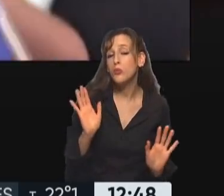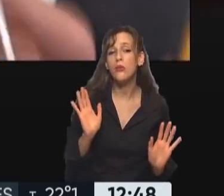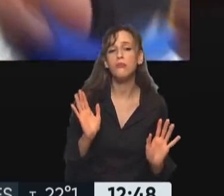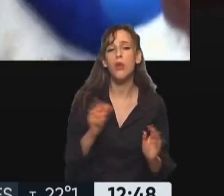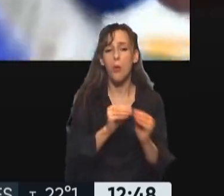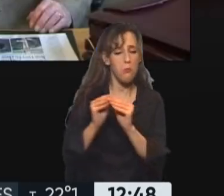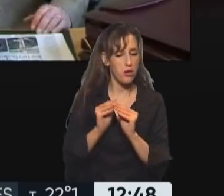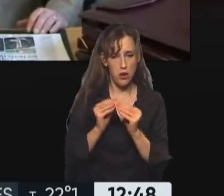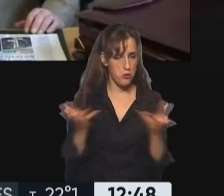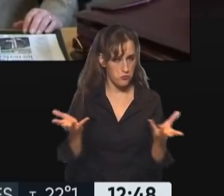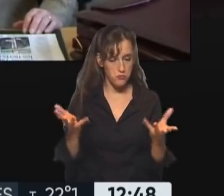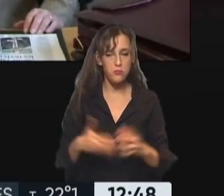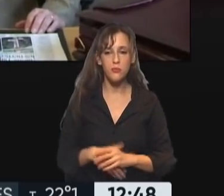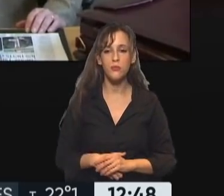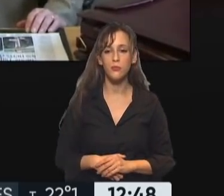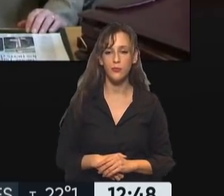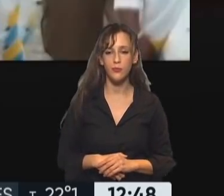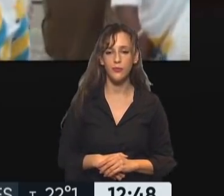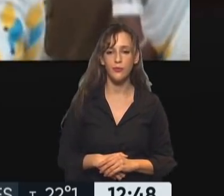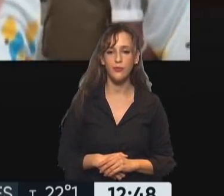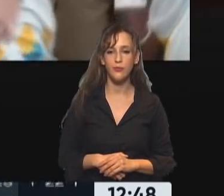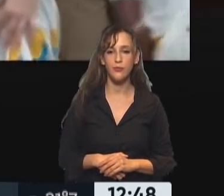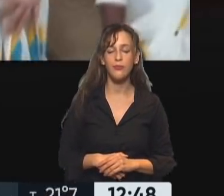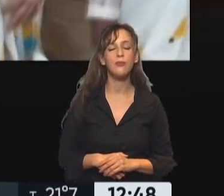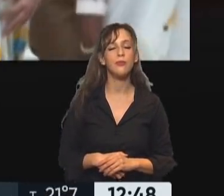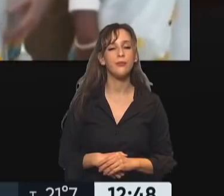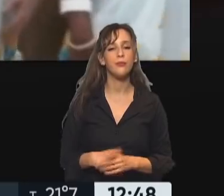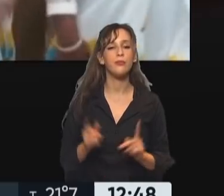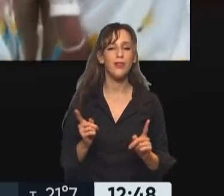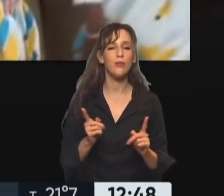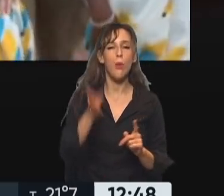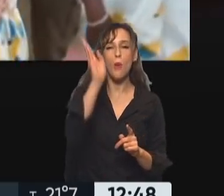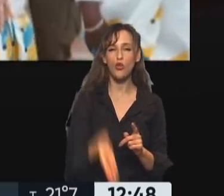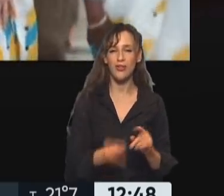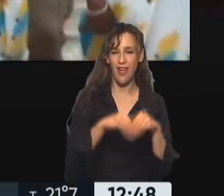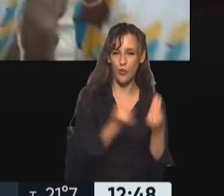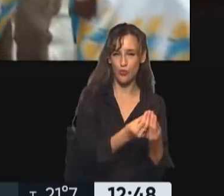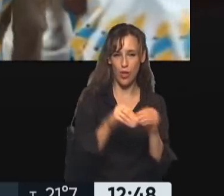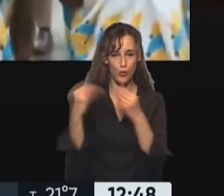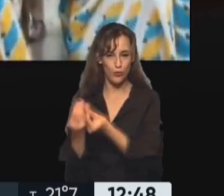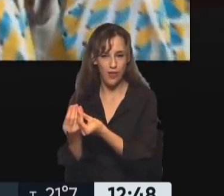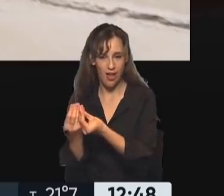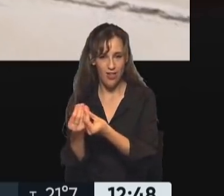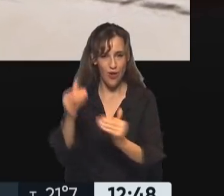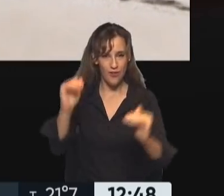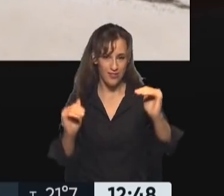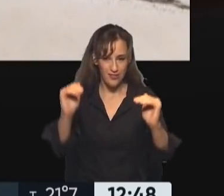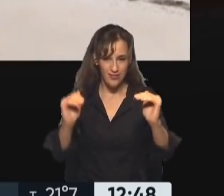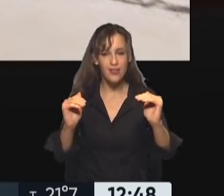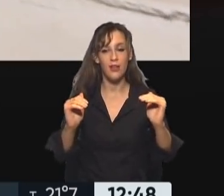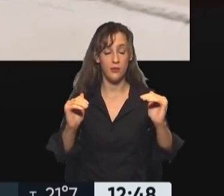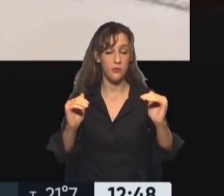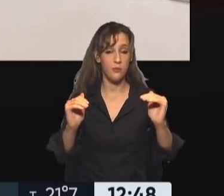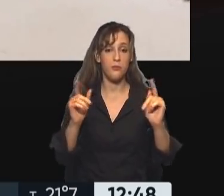a Ever. Primero, si en la lectura, sumando estos porcentajes que decía Leti, la lectura de